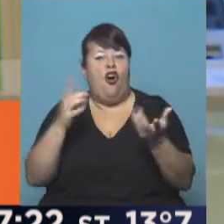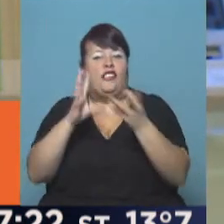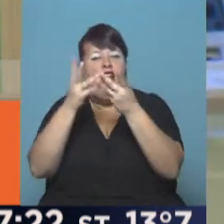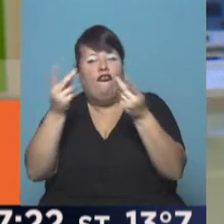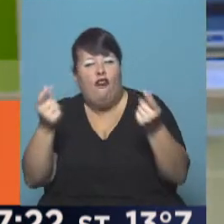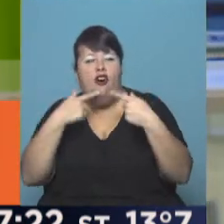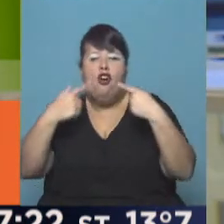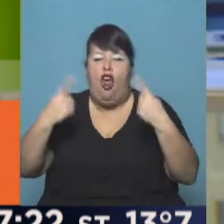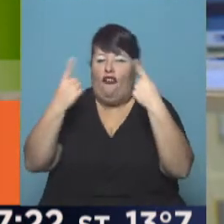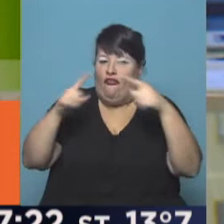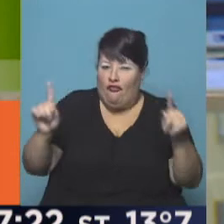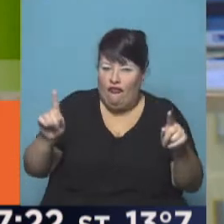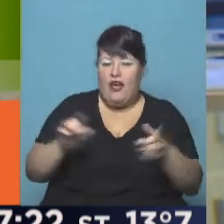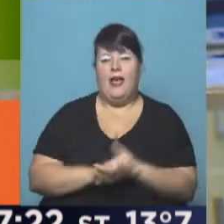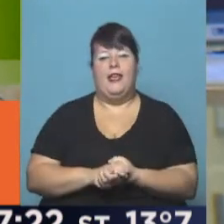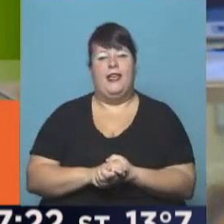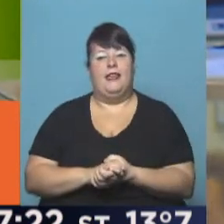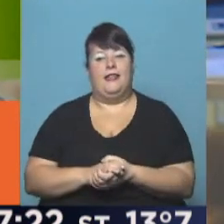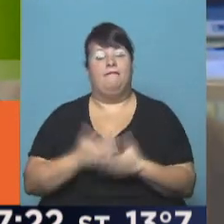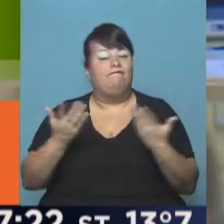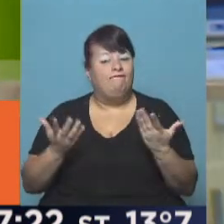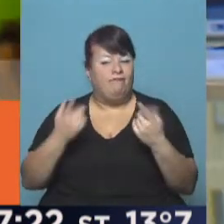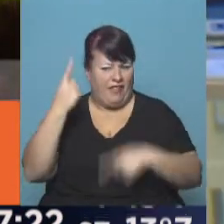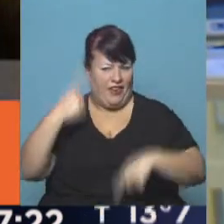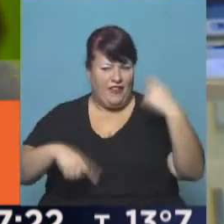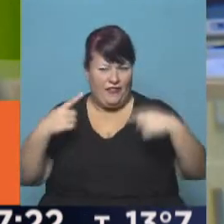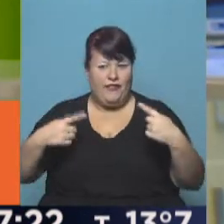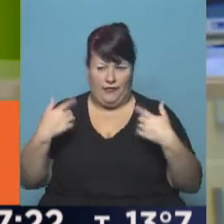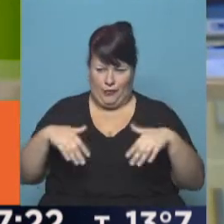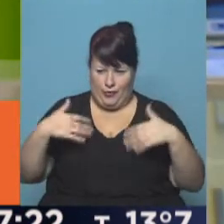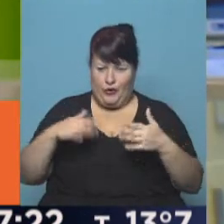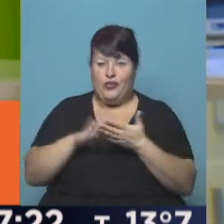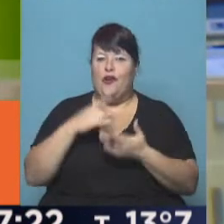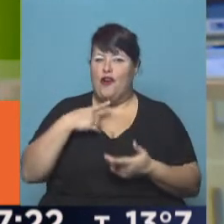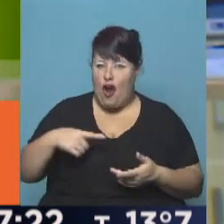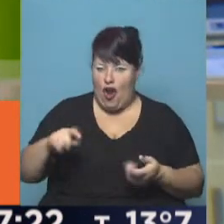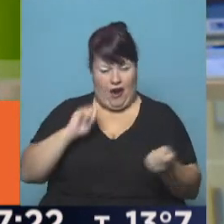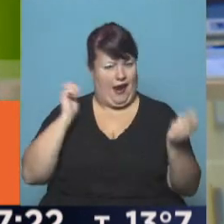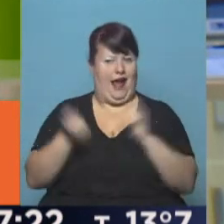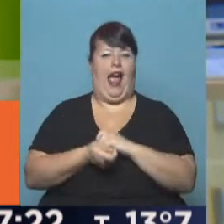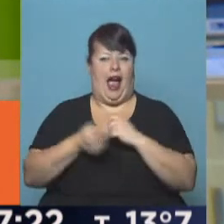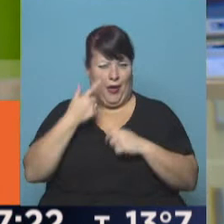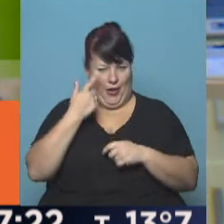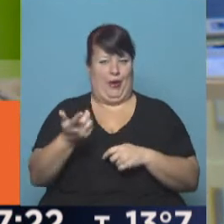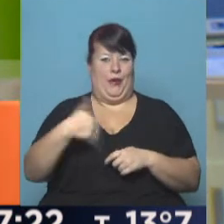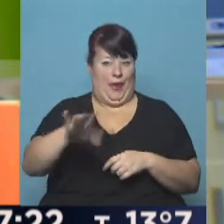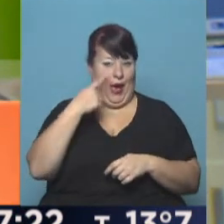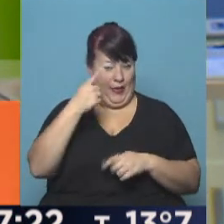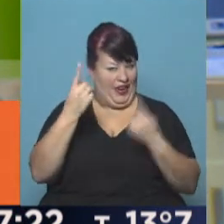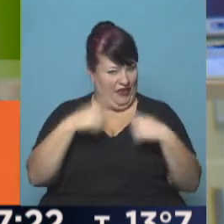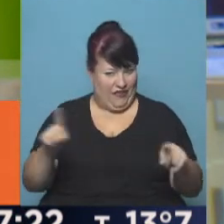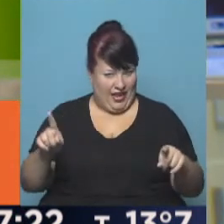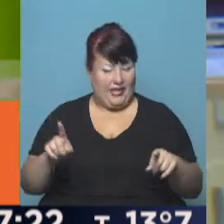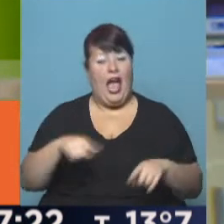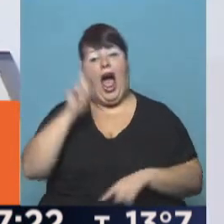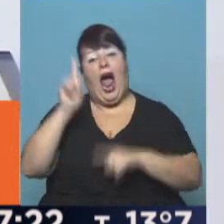textura, otro color. Digamos, hay una variable muy fuerte en el color y en lo que se va a visualizar. Y